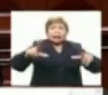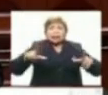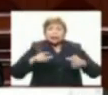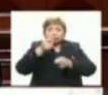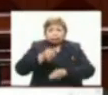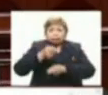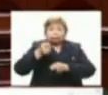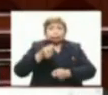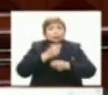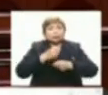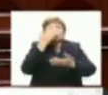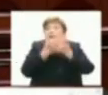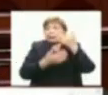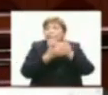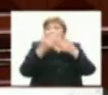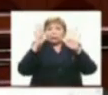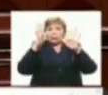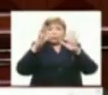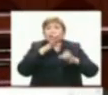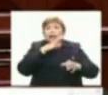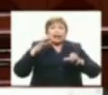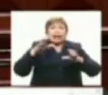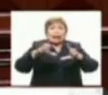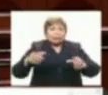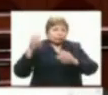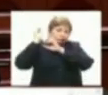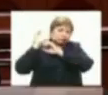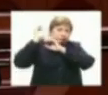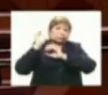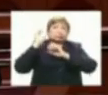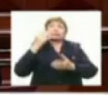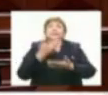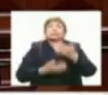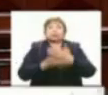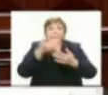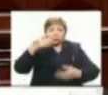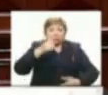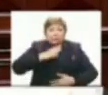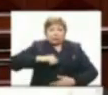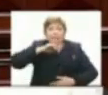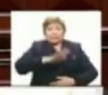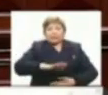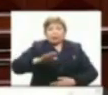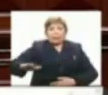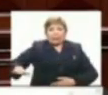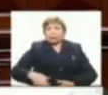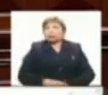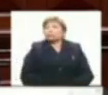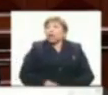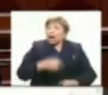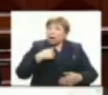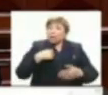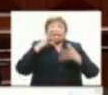también estas manos del campo las que cargaron y me hicieron a mis hijos cuando eran pequeños. Que